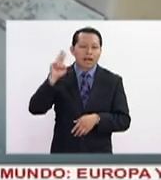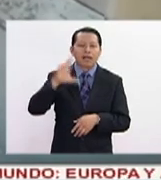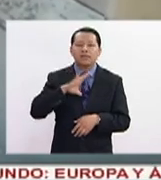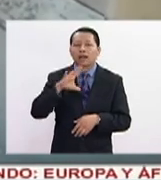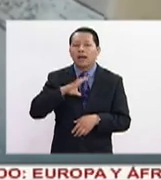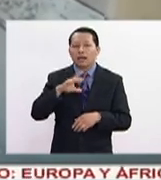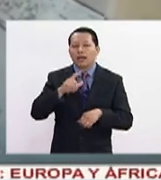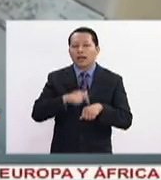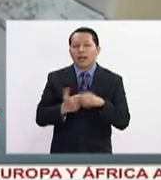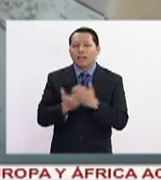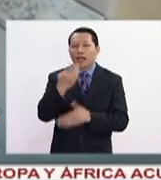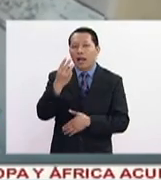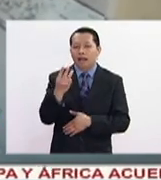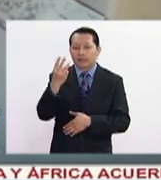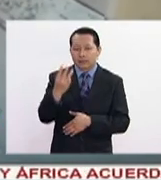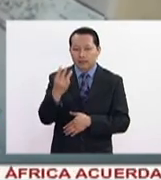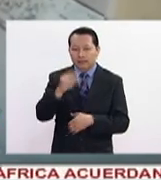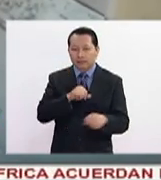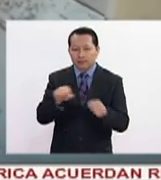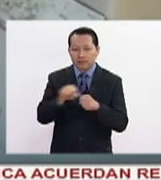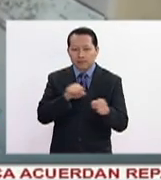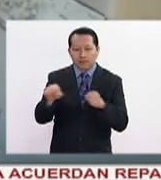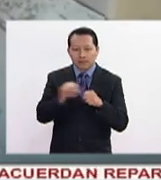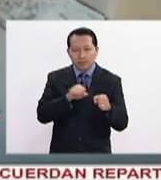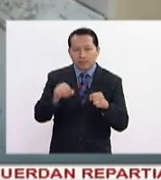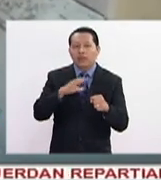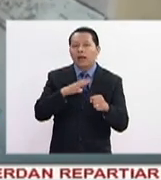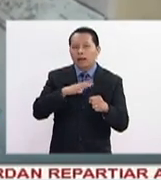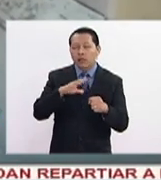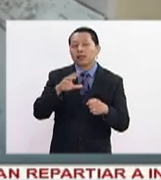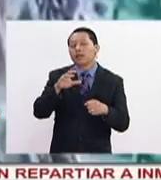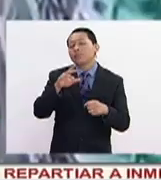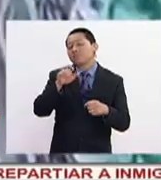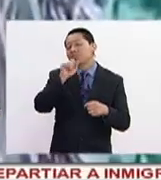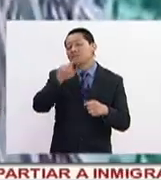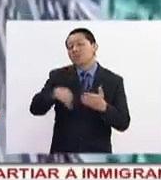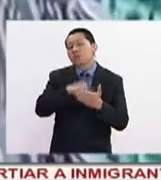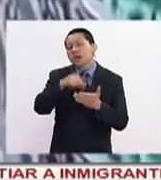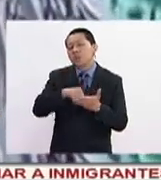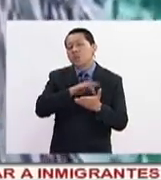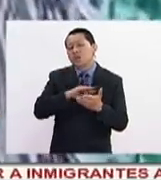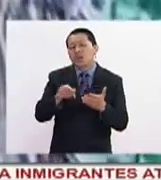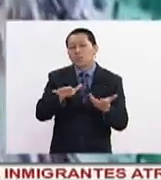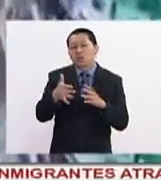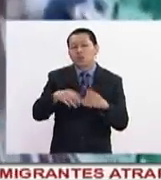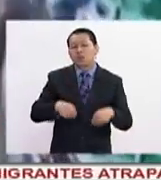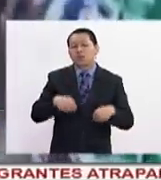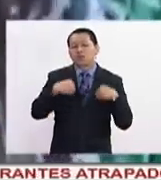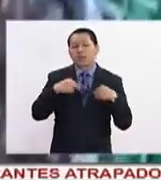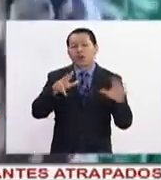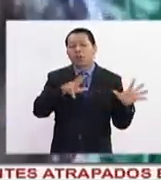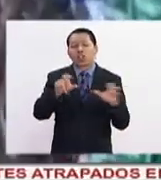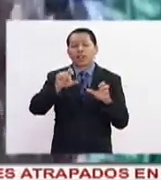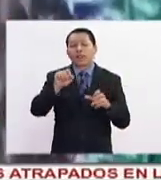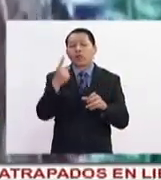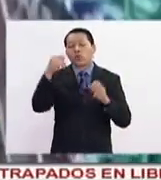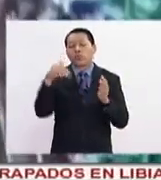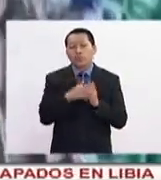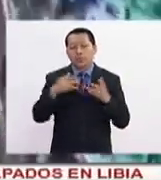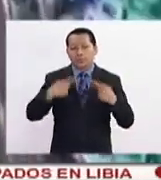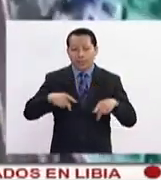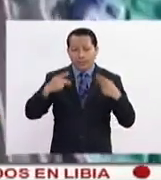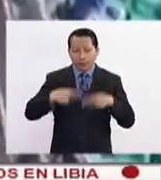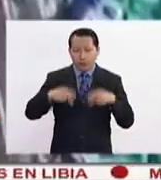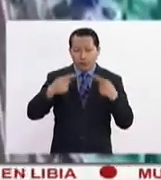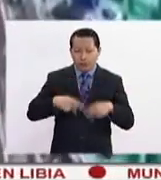las 3 de la mañana, tiempo local, y tuvo su epicentro al noreste de Kerman, que tiene una población de más de 821 mil habitantes. Hasta